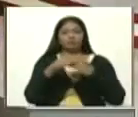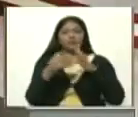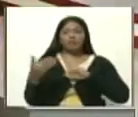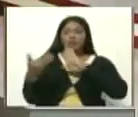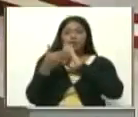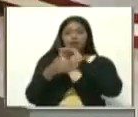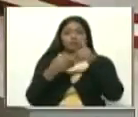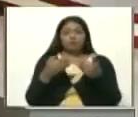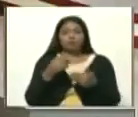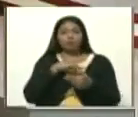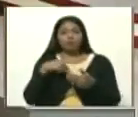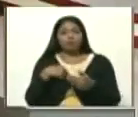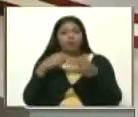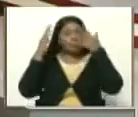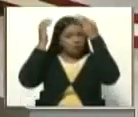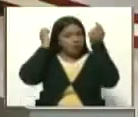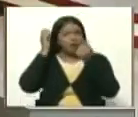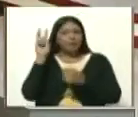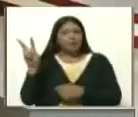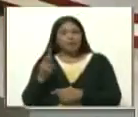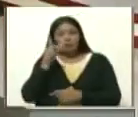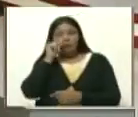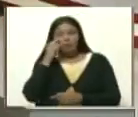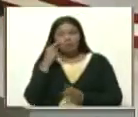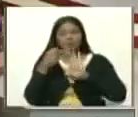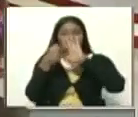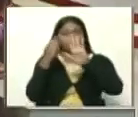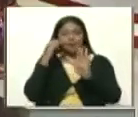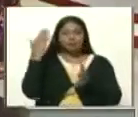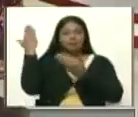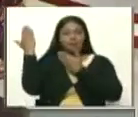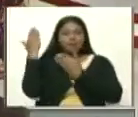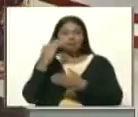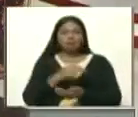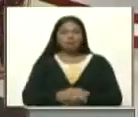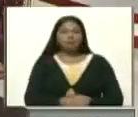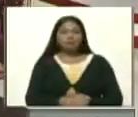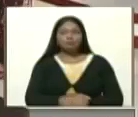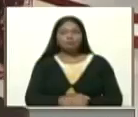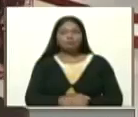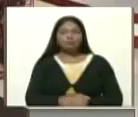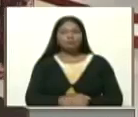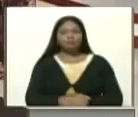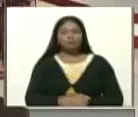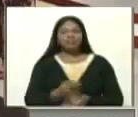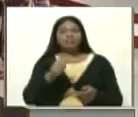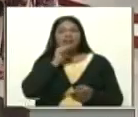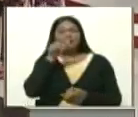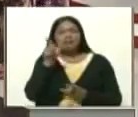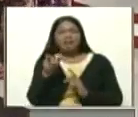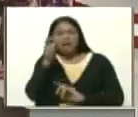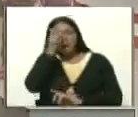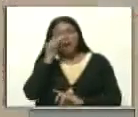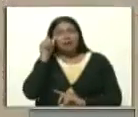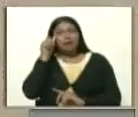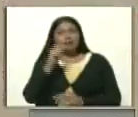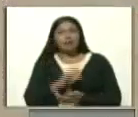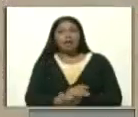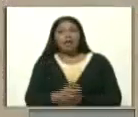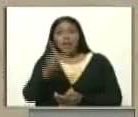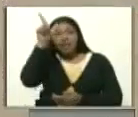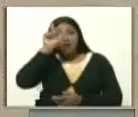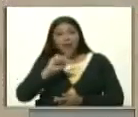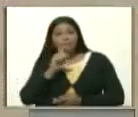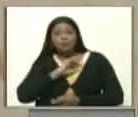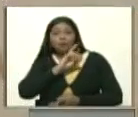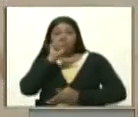atacar a este diplomático venezolano. Vamos a presentárselos de inmediato, allí lo van a ver, fíjense. Alex Saab, empresario de origen libanés,